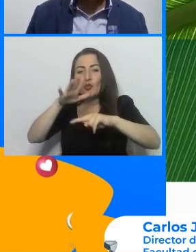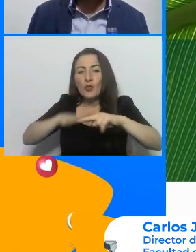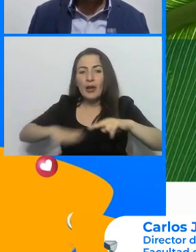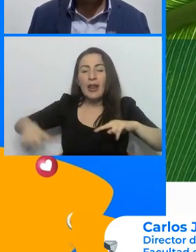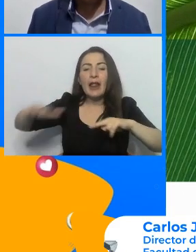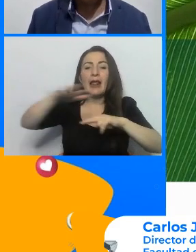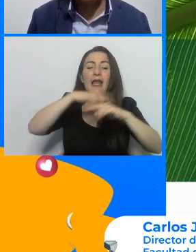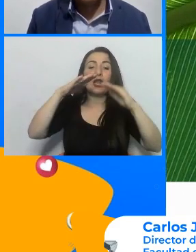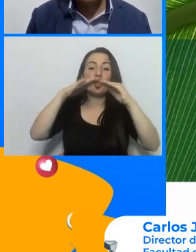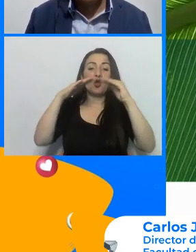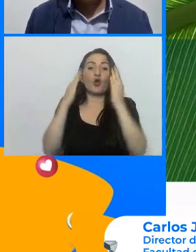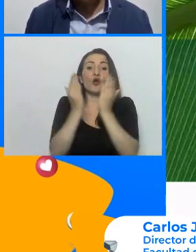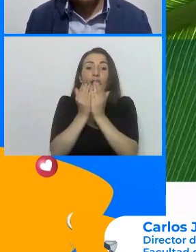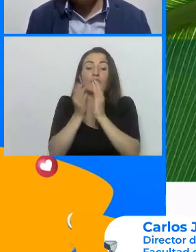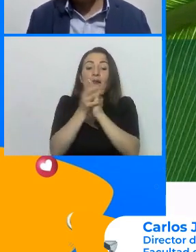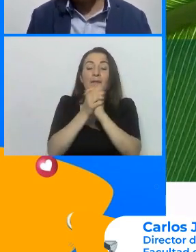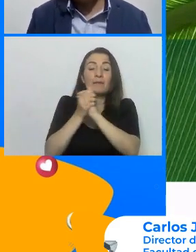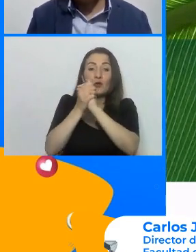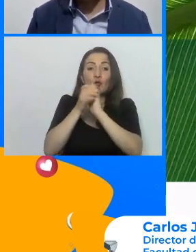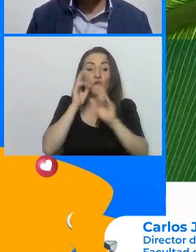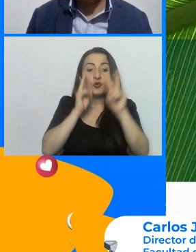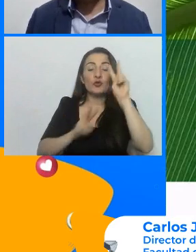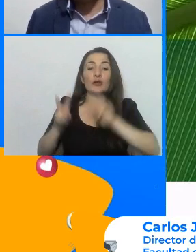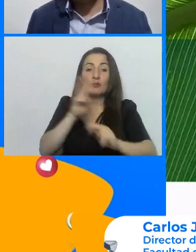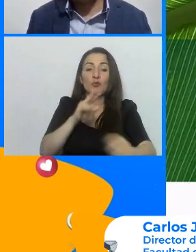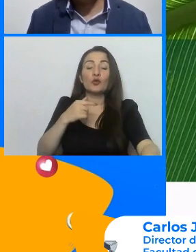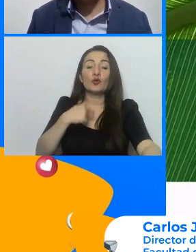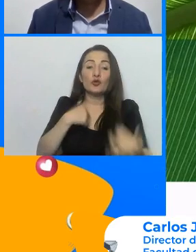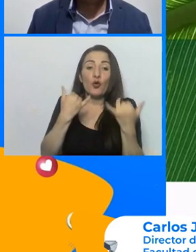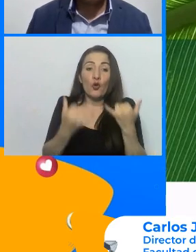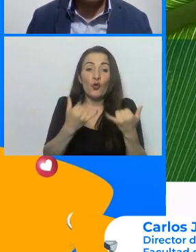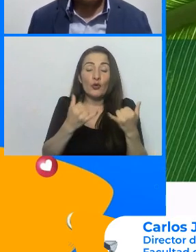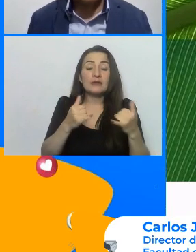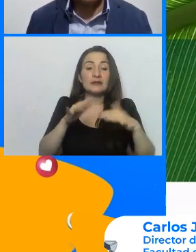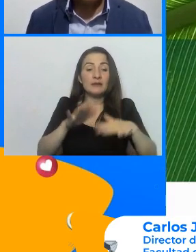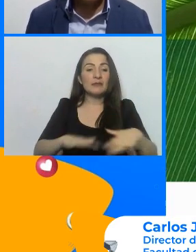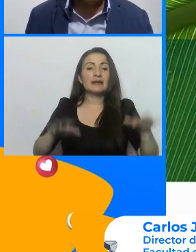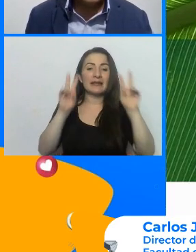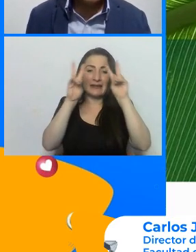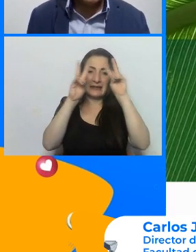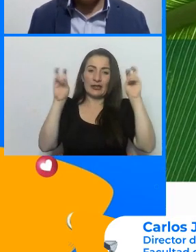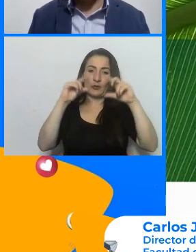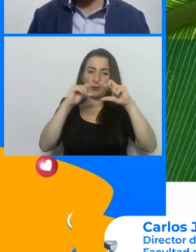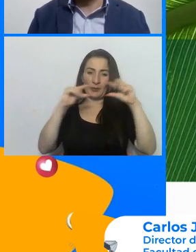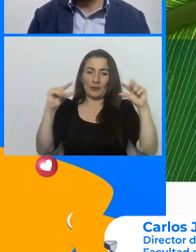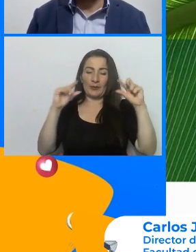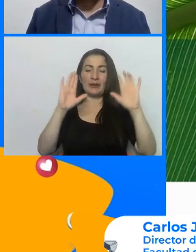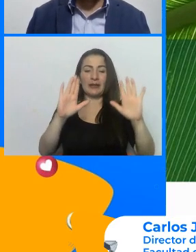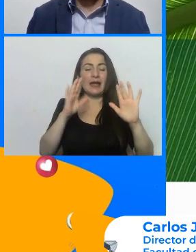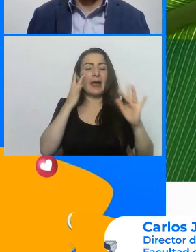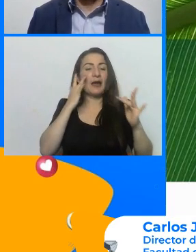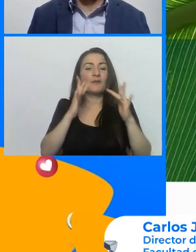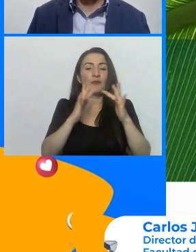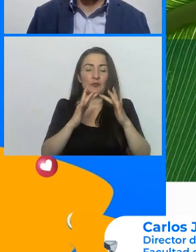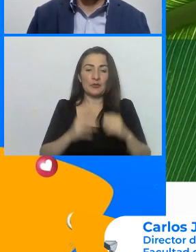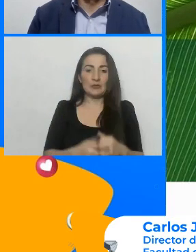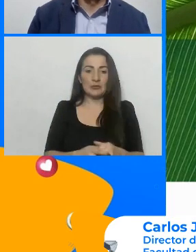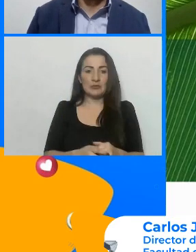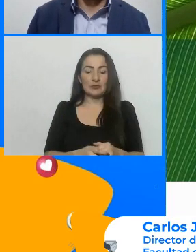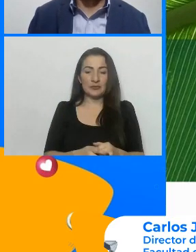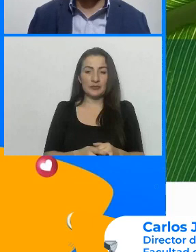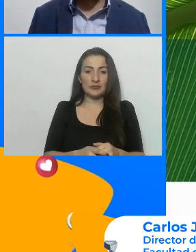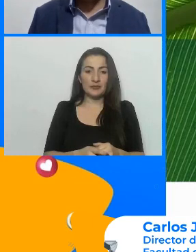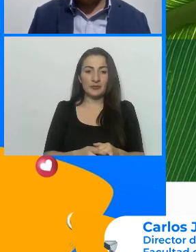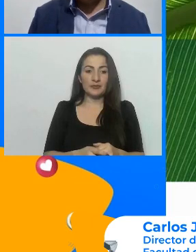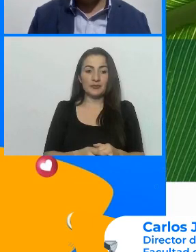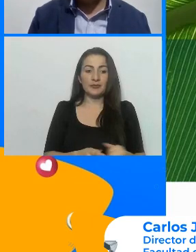colegios amigos del turismo, pues yo le he puesto hoy a este espacio un título que vaya también asociado al